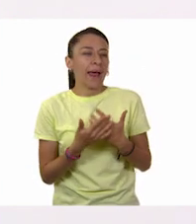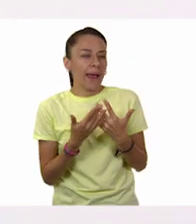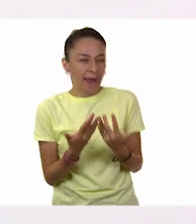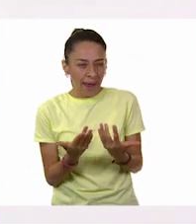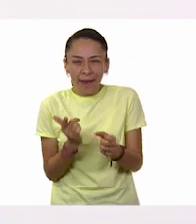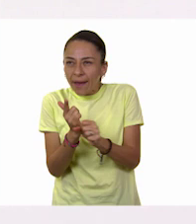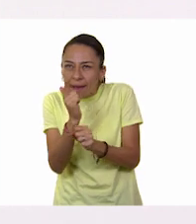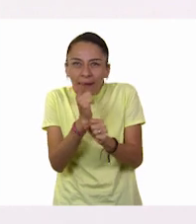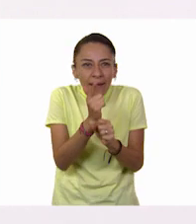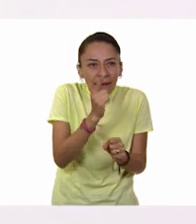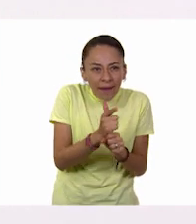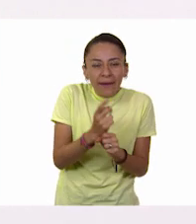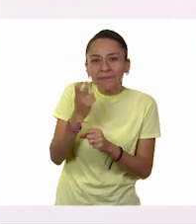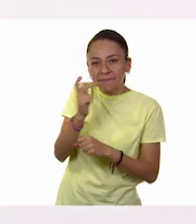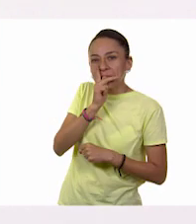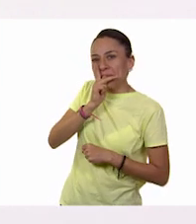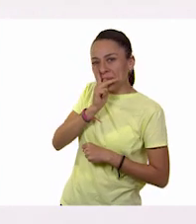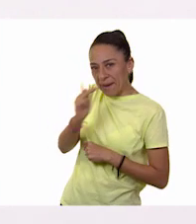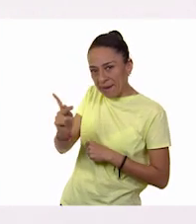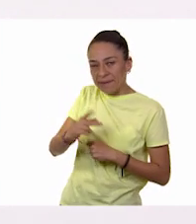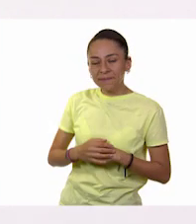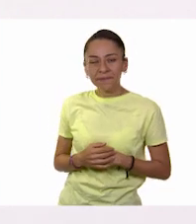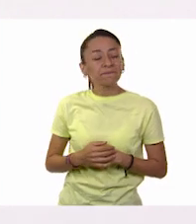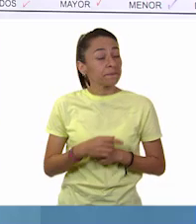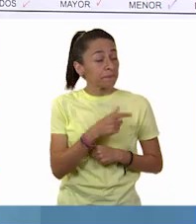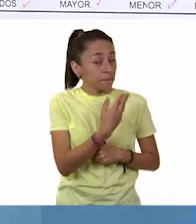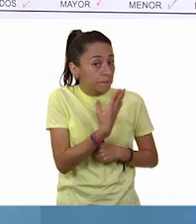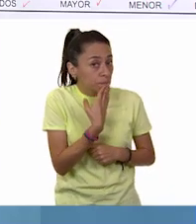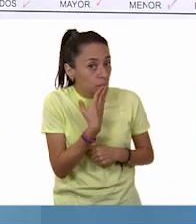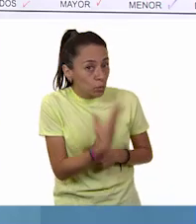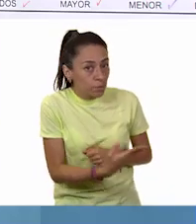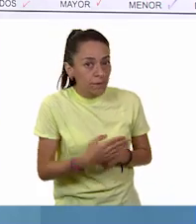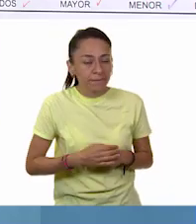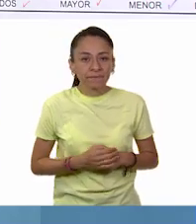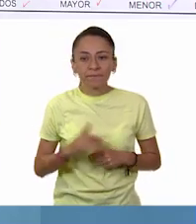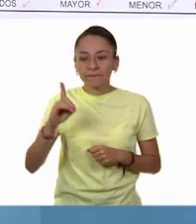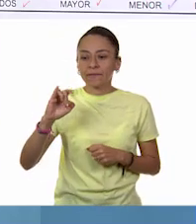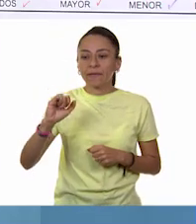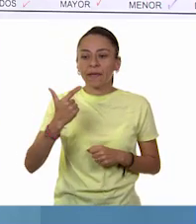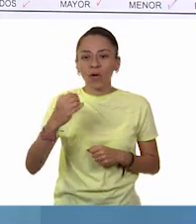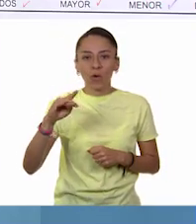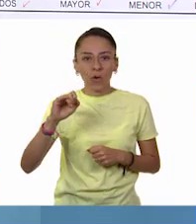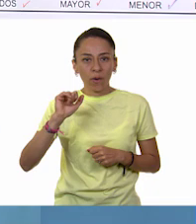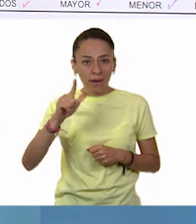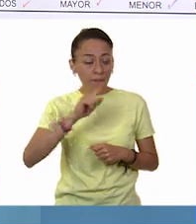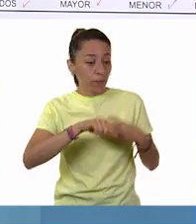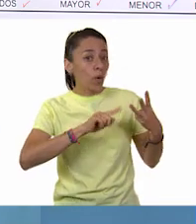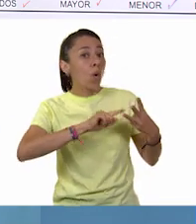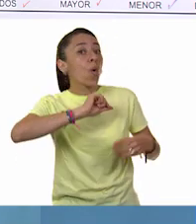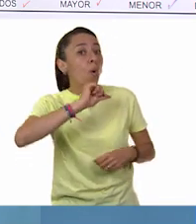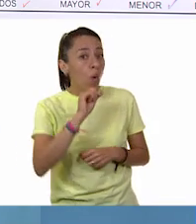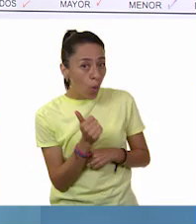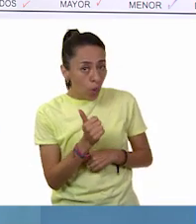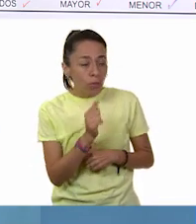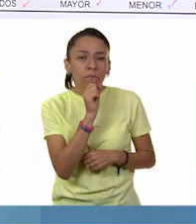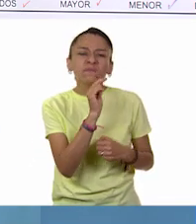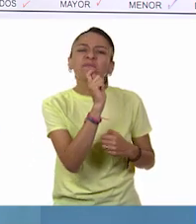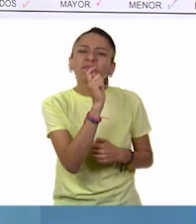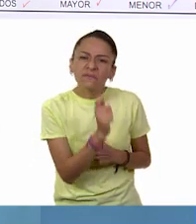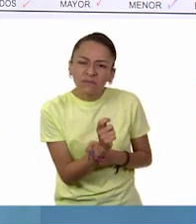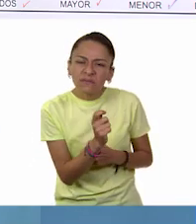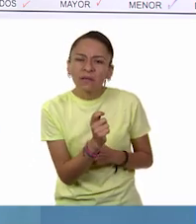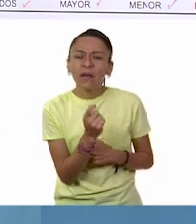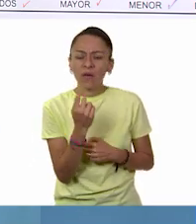letras. Muy bien. Lados y 4 también vamos a encontrar estas palabras porque tiene